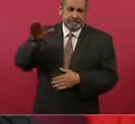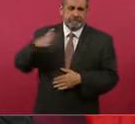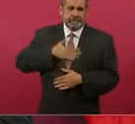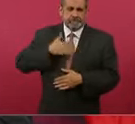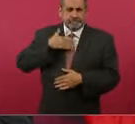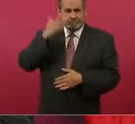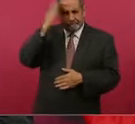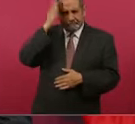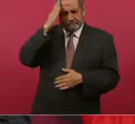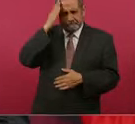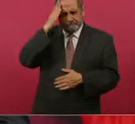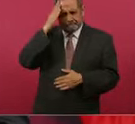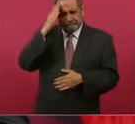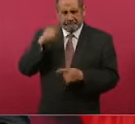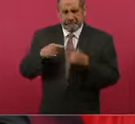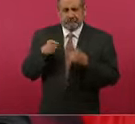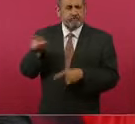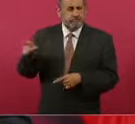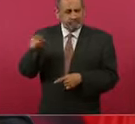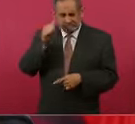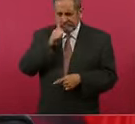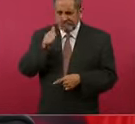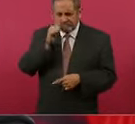dirigente opositor siempre